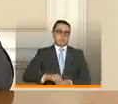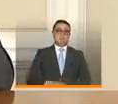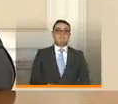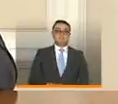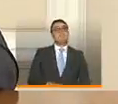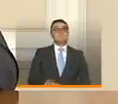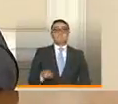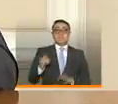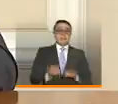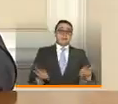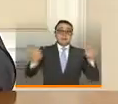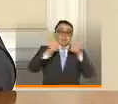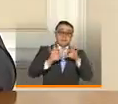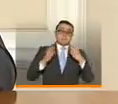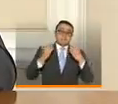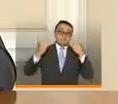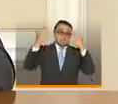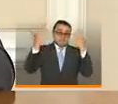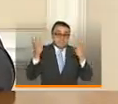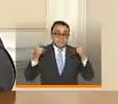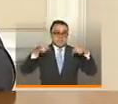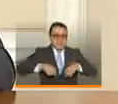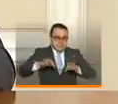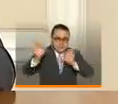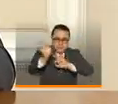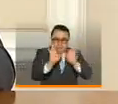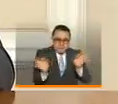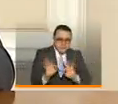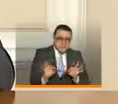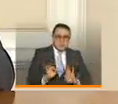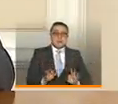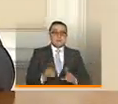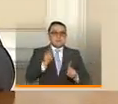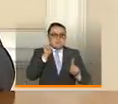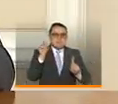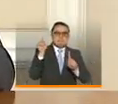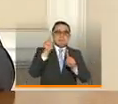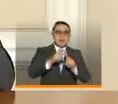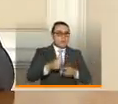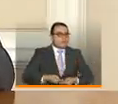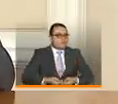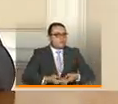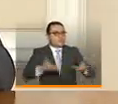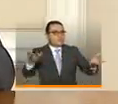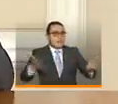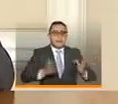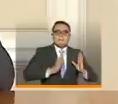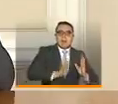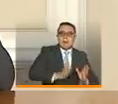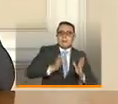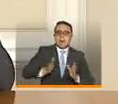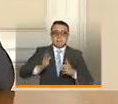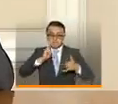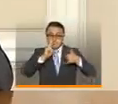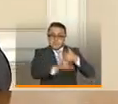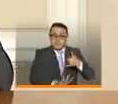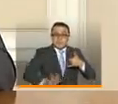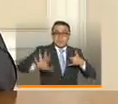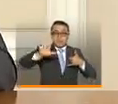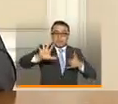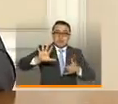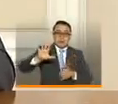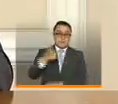y también es muy importante aclarar lo que estamos preparando, lo que será la regla de distribución de las vacunas a nivel nacional,